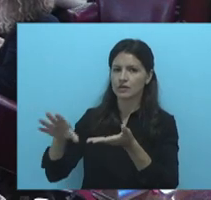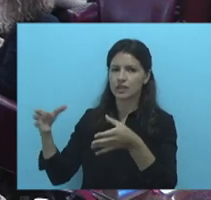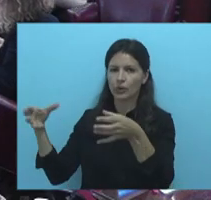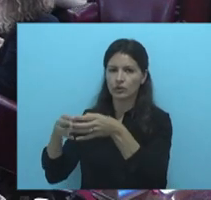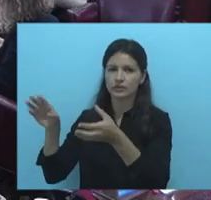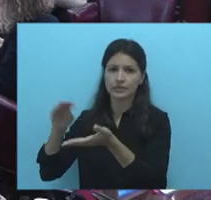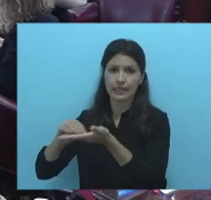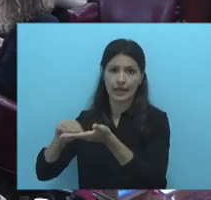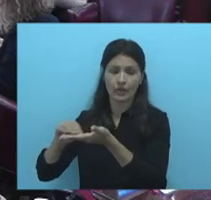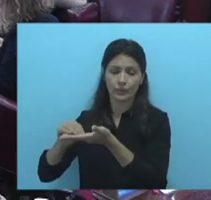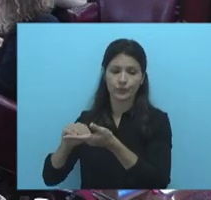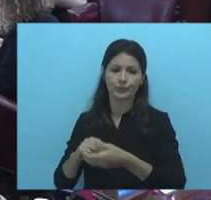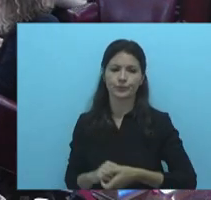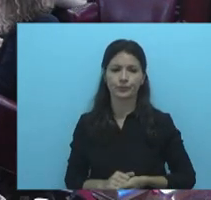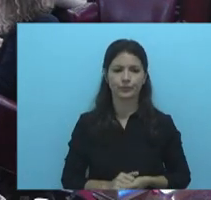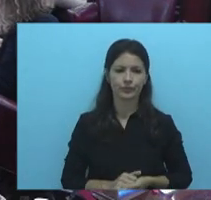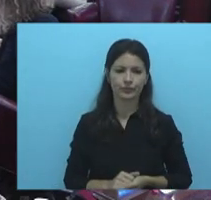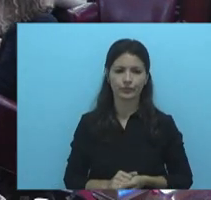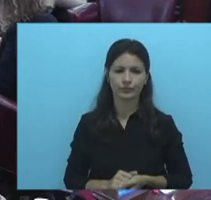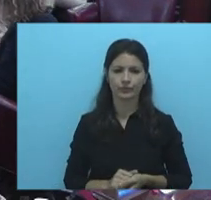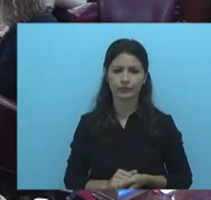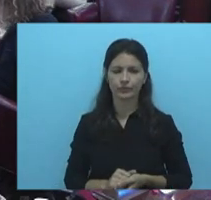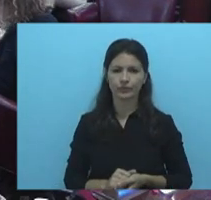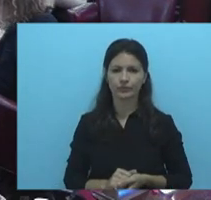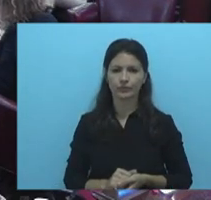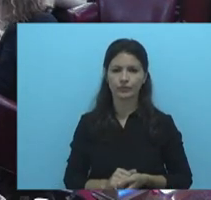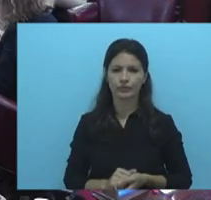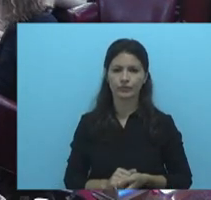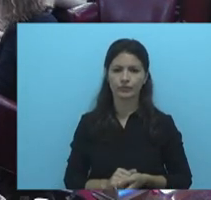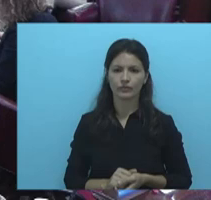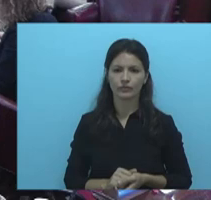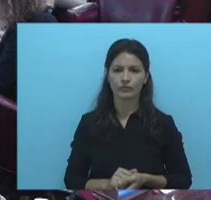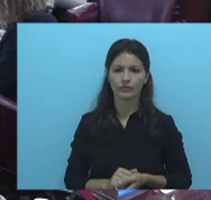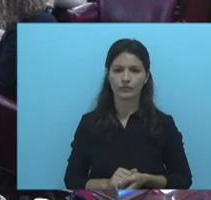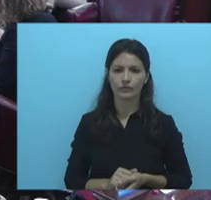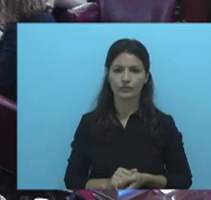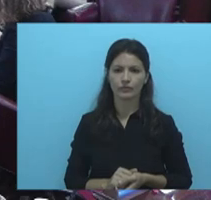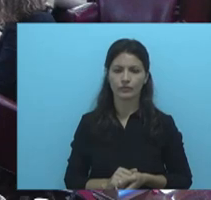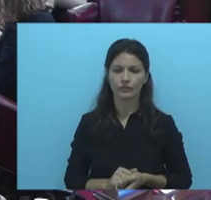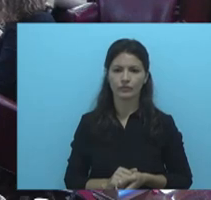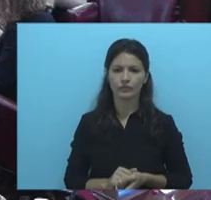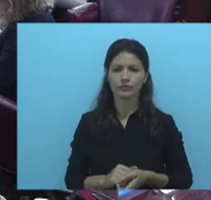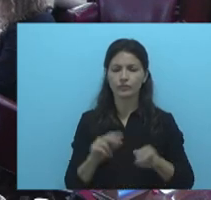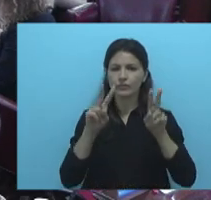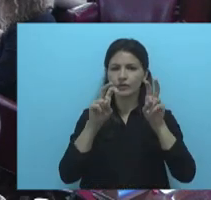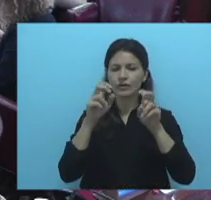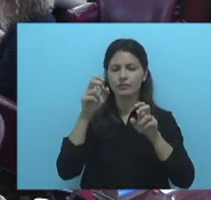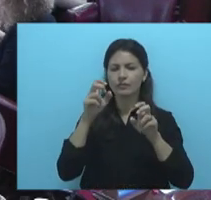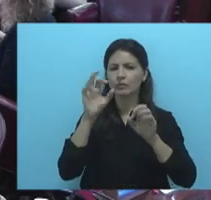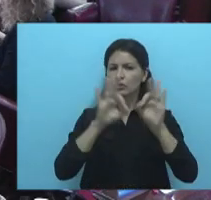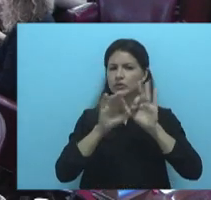sanción de esta Cámara de Diputados y se comunica a la Cámara de Senadores. El asunto número 10 es el proyecto de